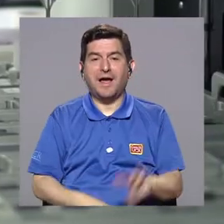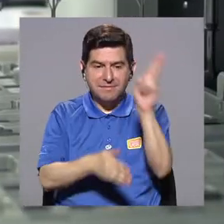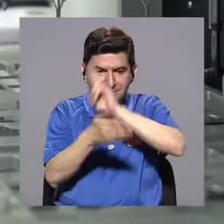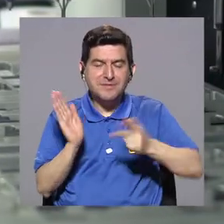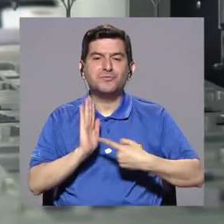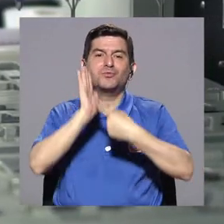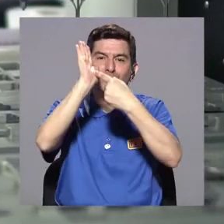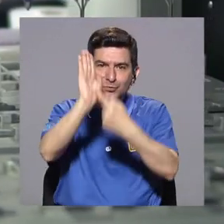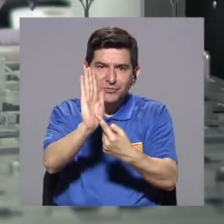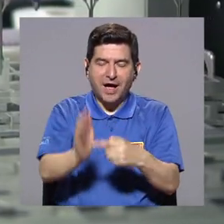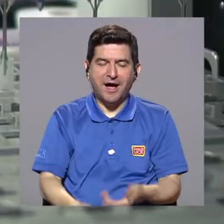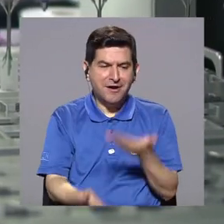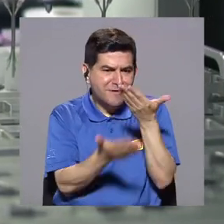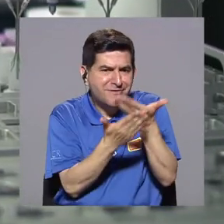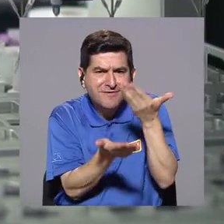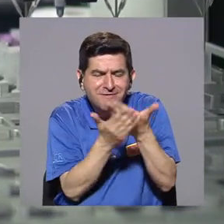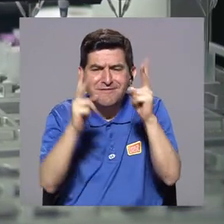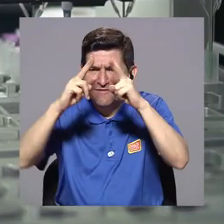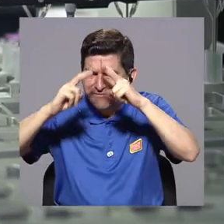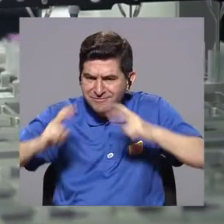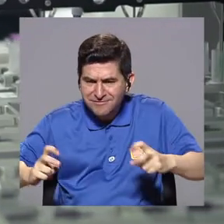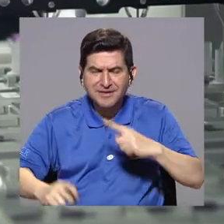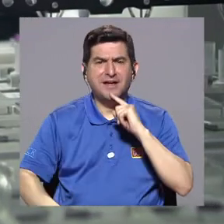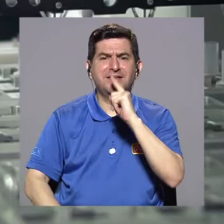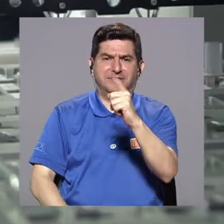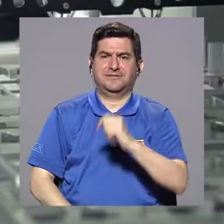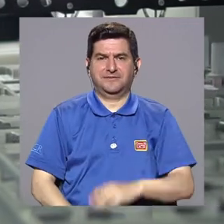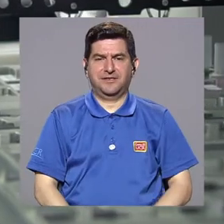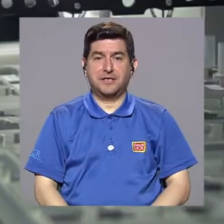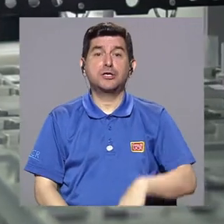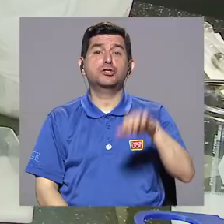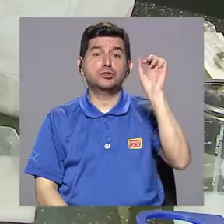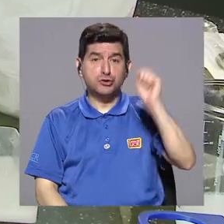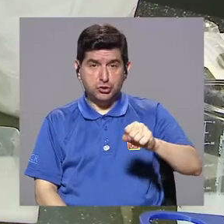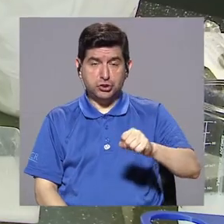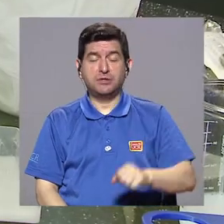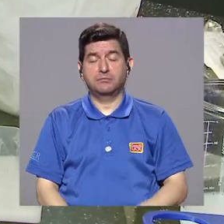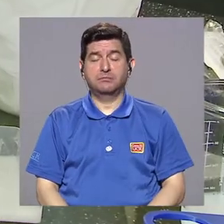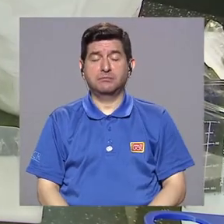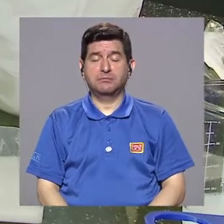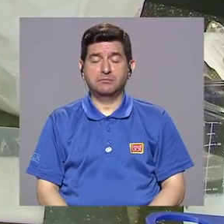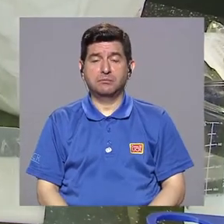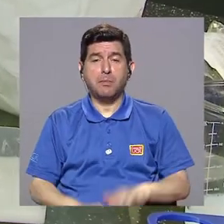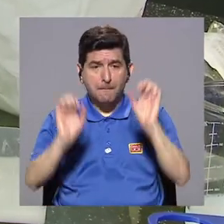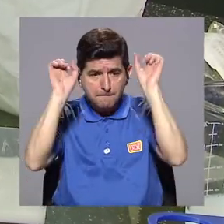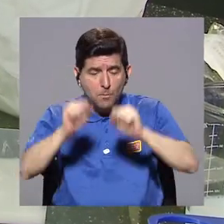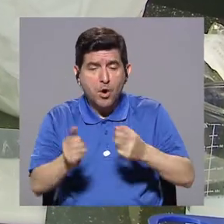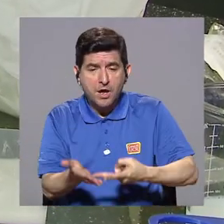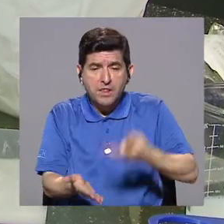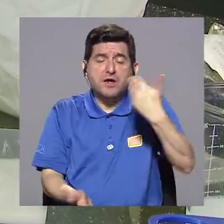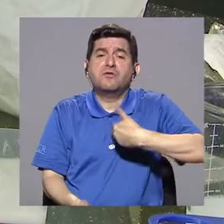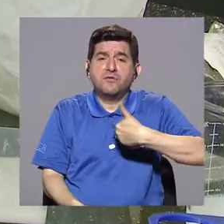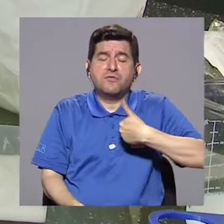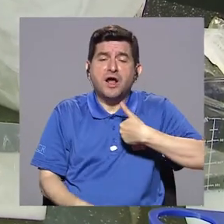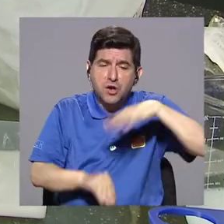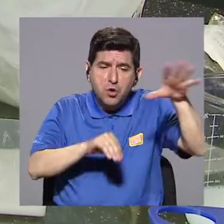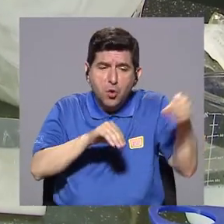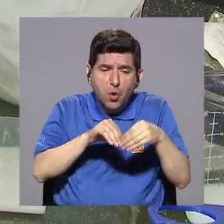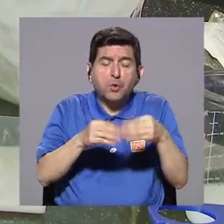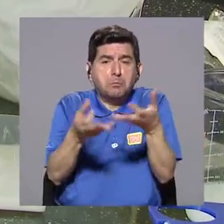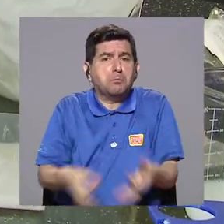las universidades, ¿verdad? Señalar, verificar, analizar y decir, bueno, sí puede tener un